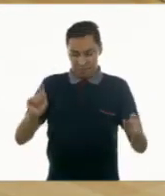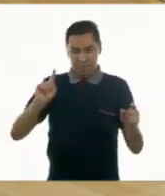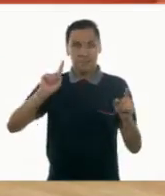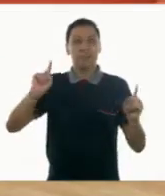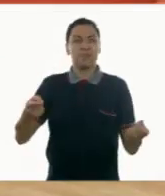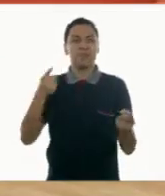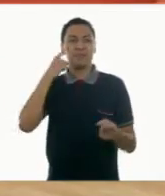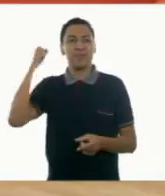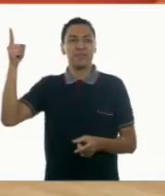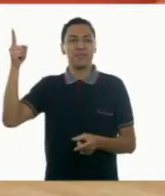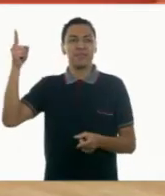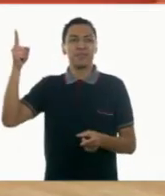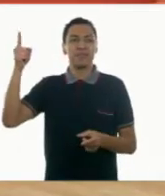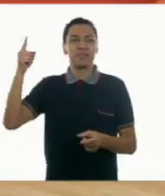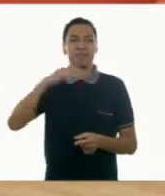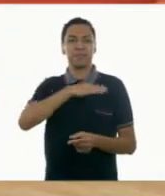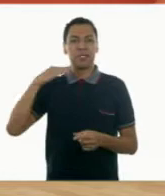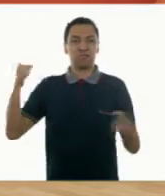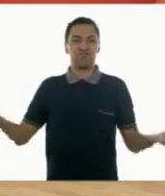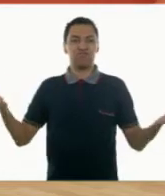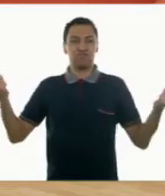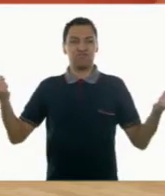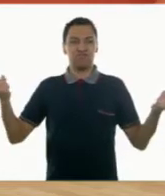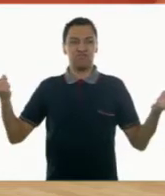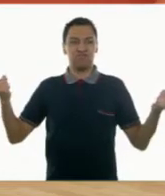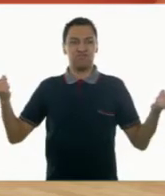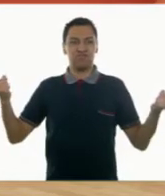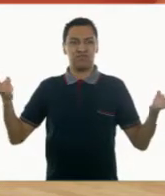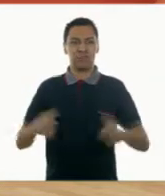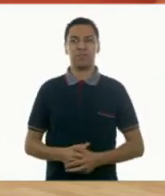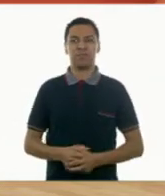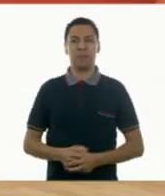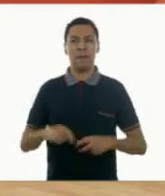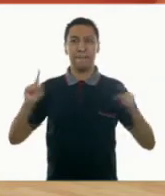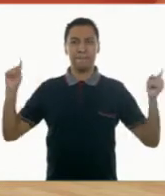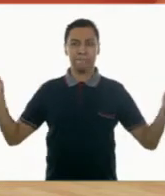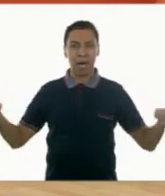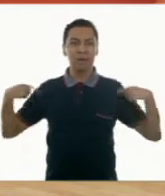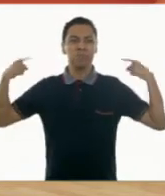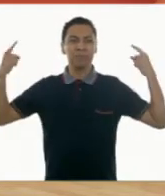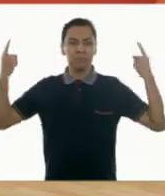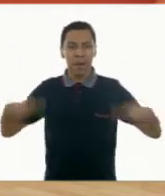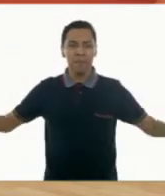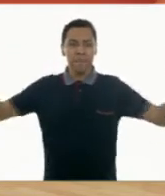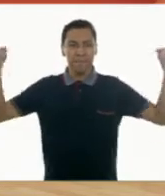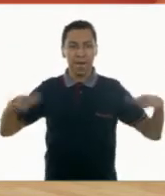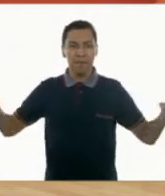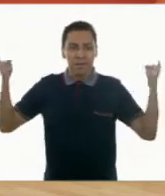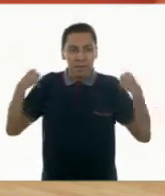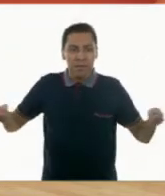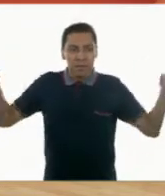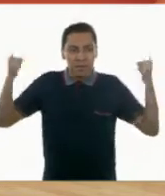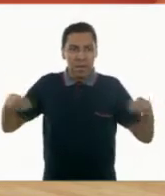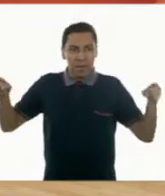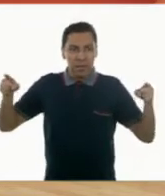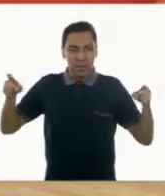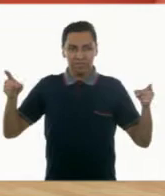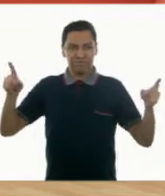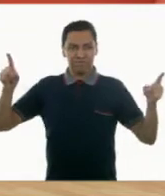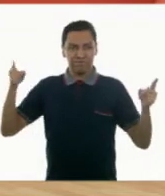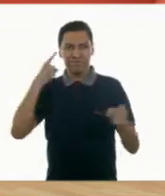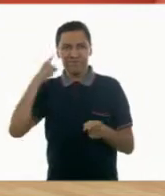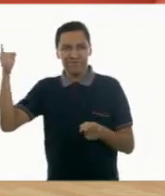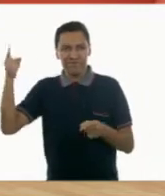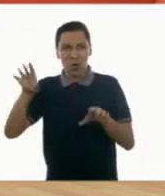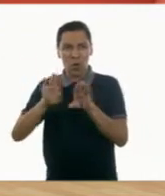la altura de mi pecho. Antes de iniciar el juego de la cuerda, vamos a juntar los dos extremos y luego otra vez